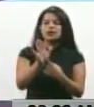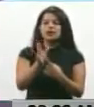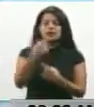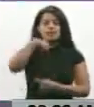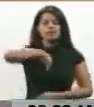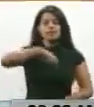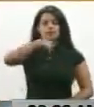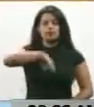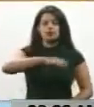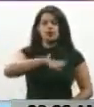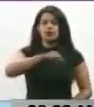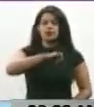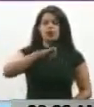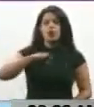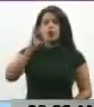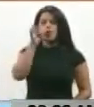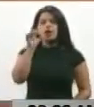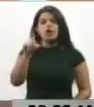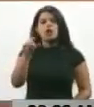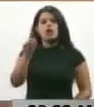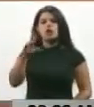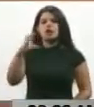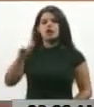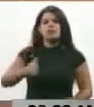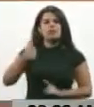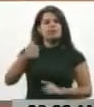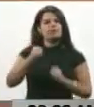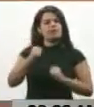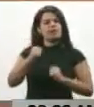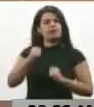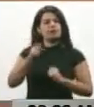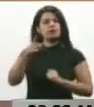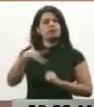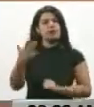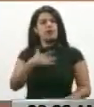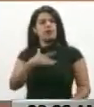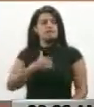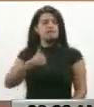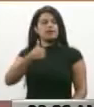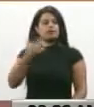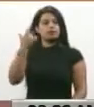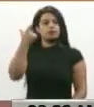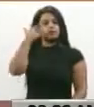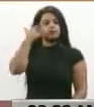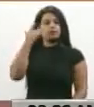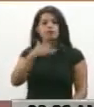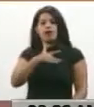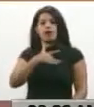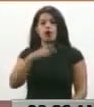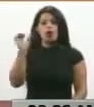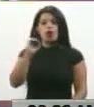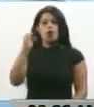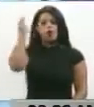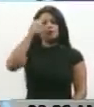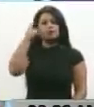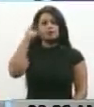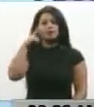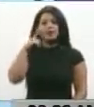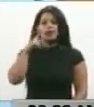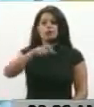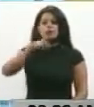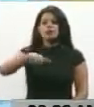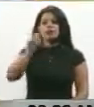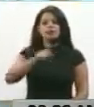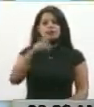persona de Federico García Lorca, pero ¿qué es lo más fuerte de su vida que quizás puede causar el impacto o, digamos, la conciencia de quienes van a